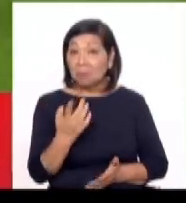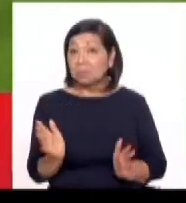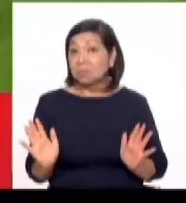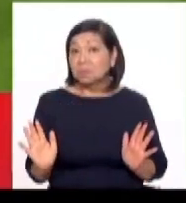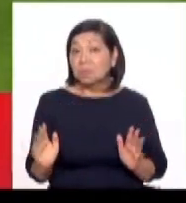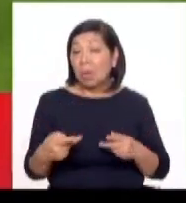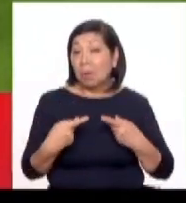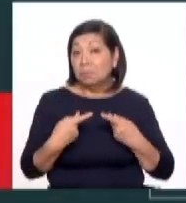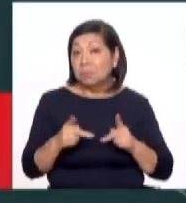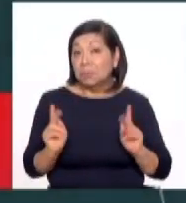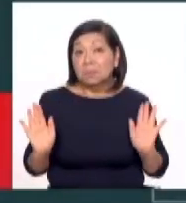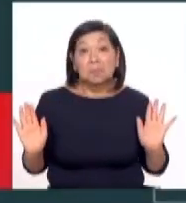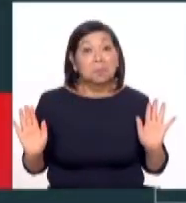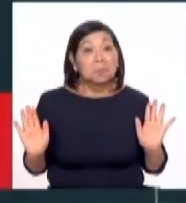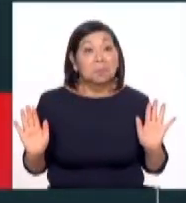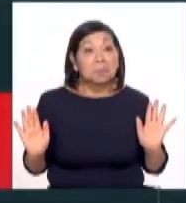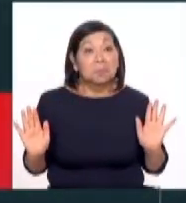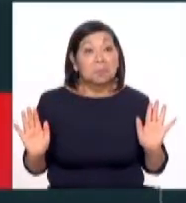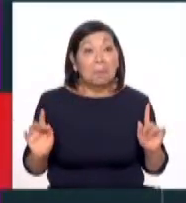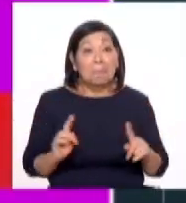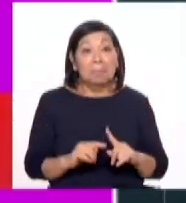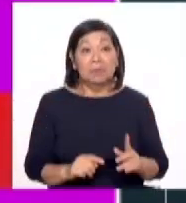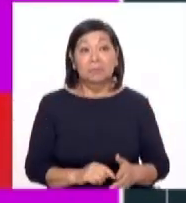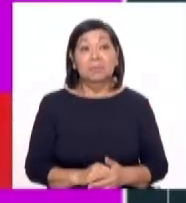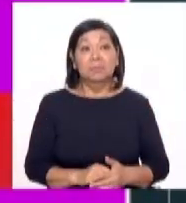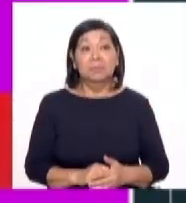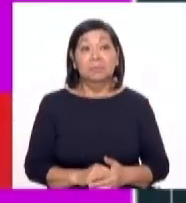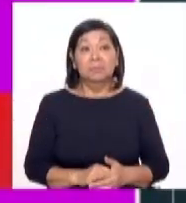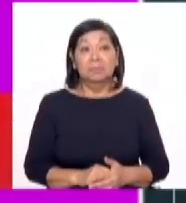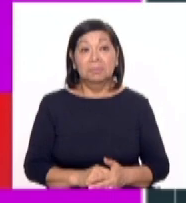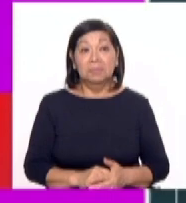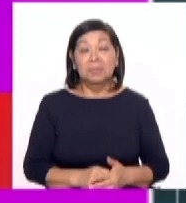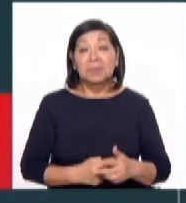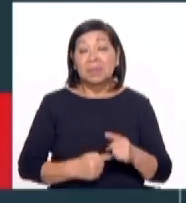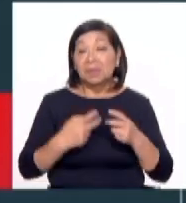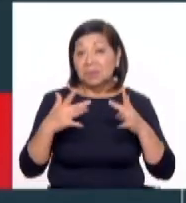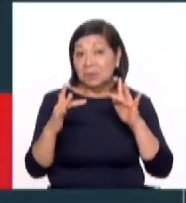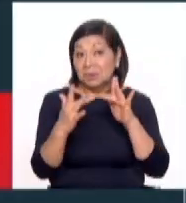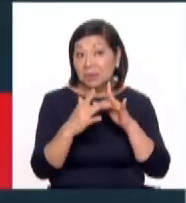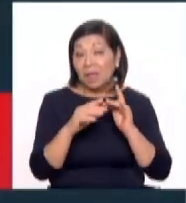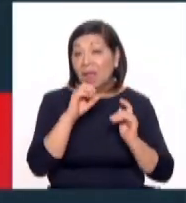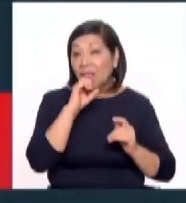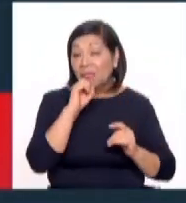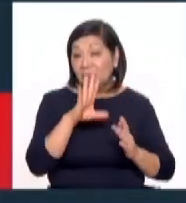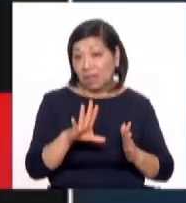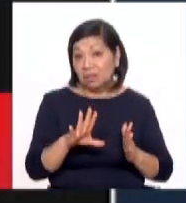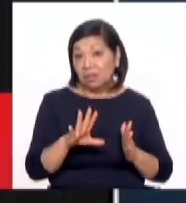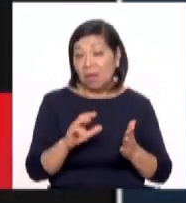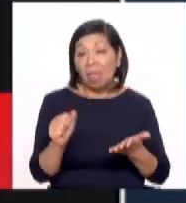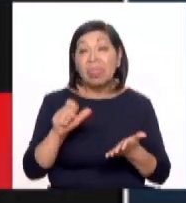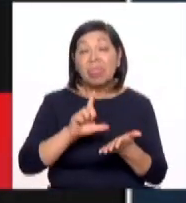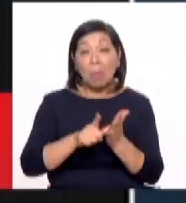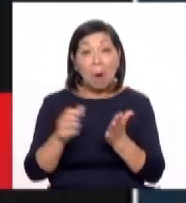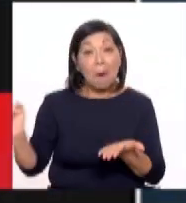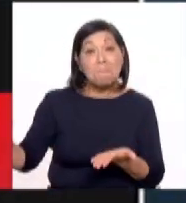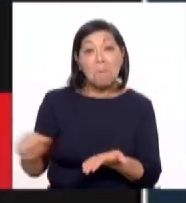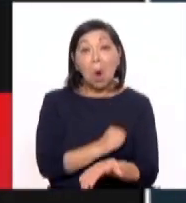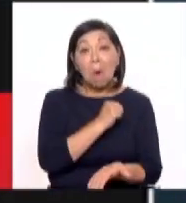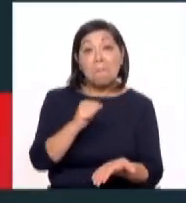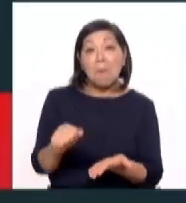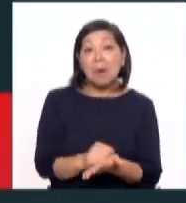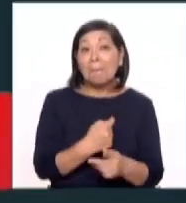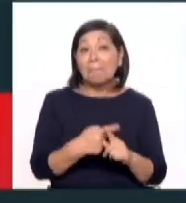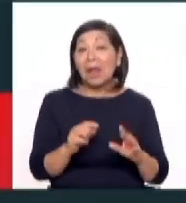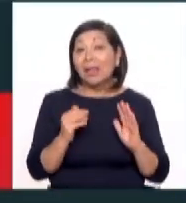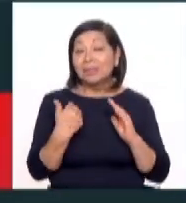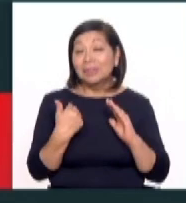redes sociales y eclipsó precisamente las redes, sus mensajes que fueron borrados muy tarde